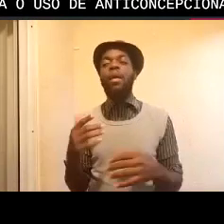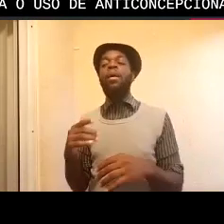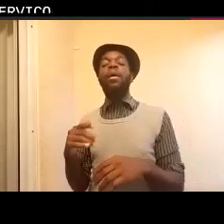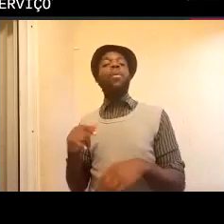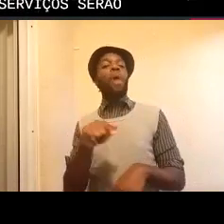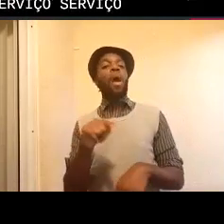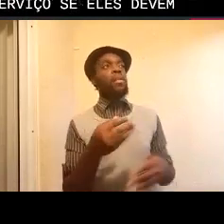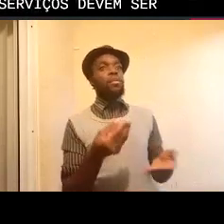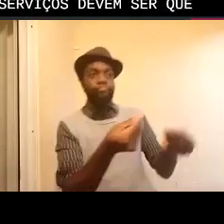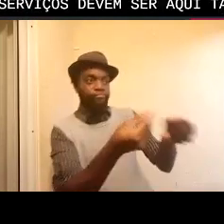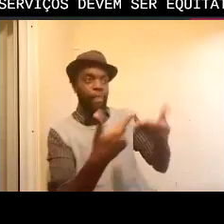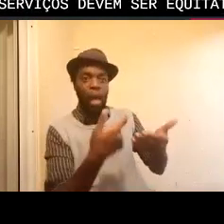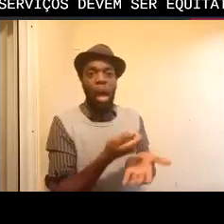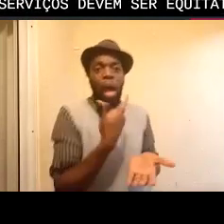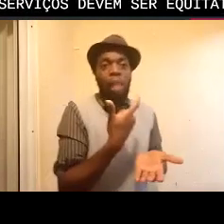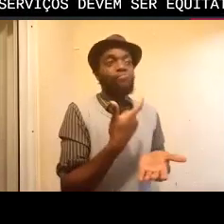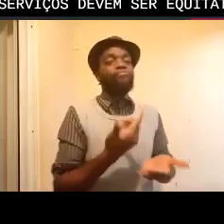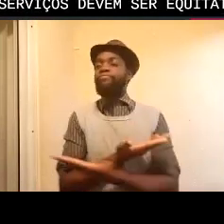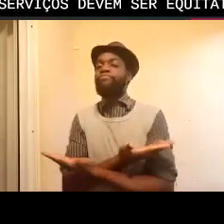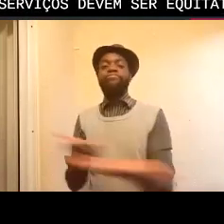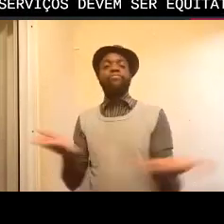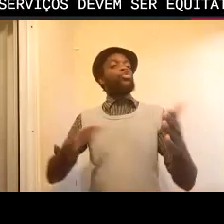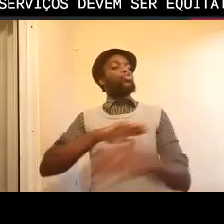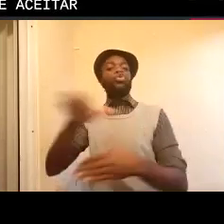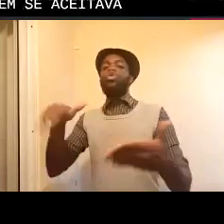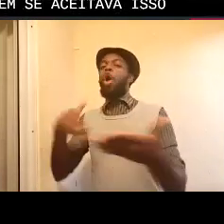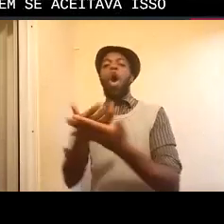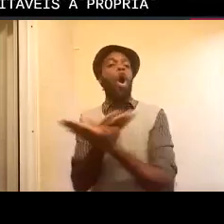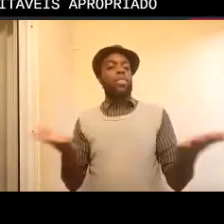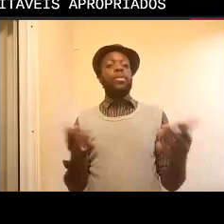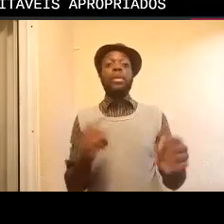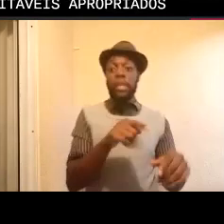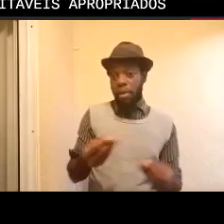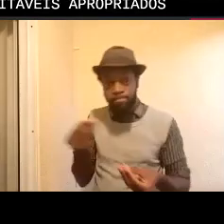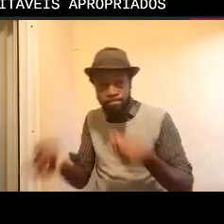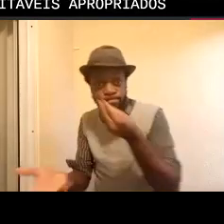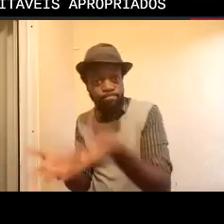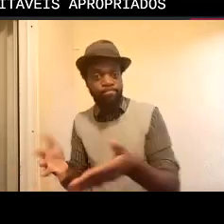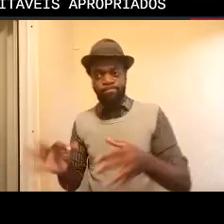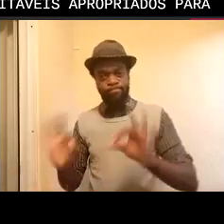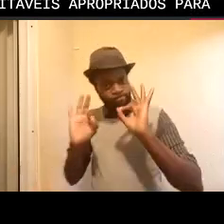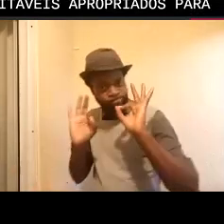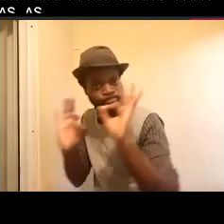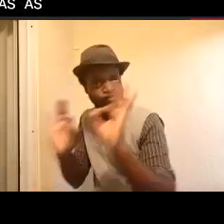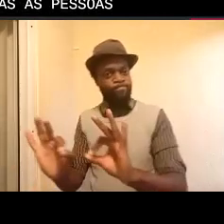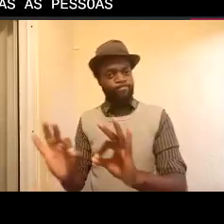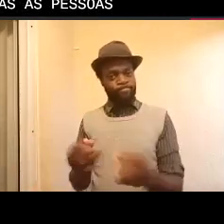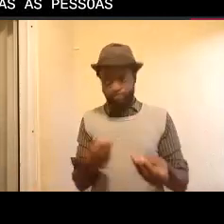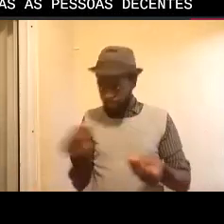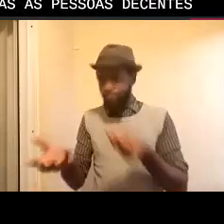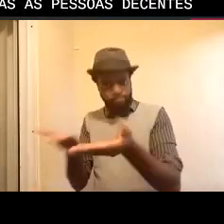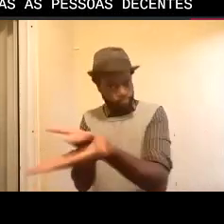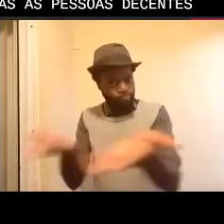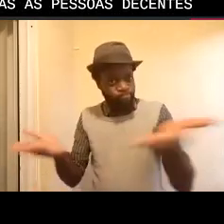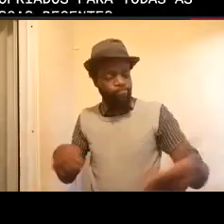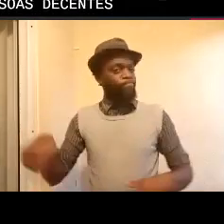equitativos, accesibles, aceptables, apropiados, efectivos para todas las personas adolescentes, incluidas aquellas